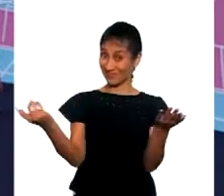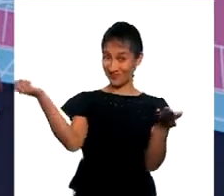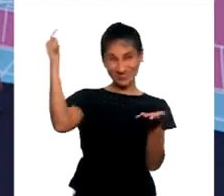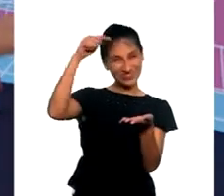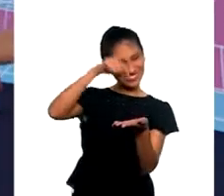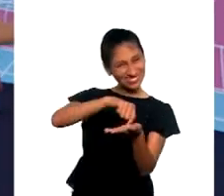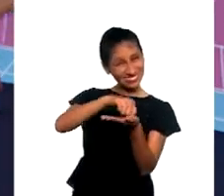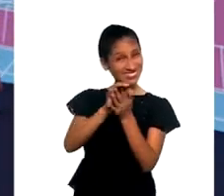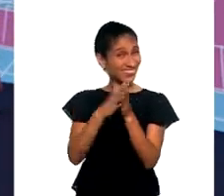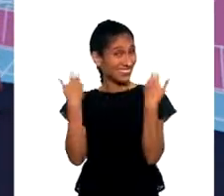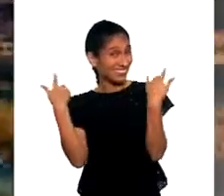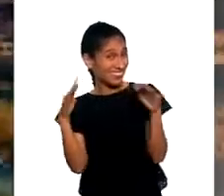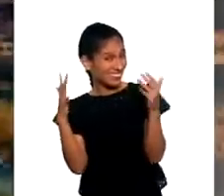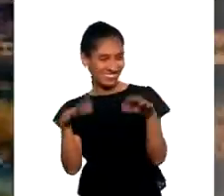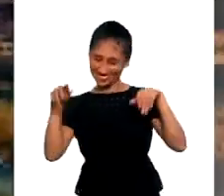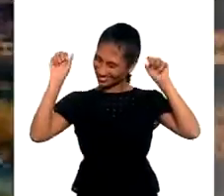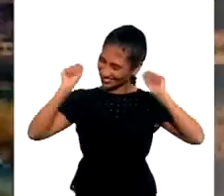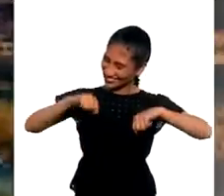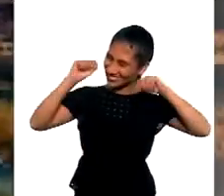y ya estamos listos